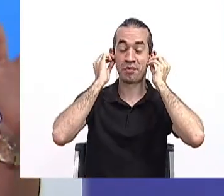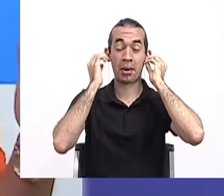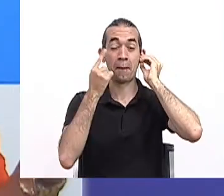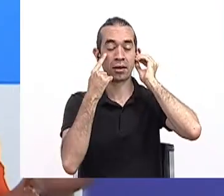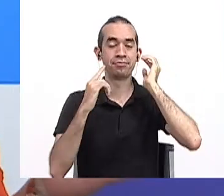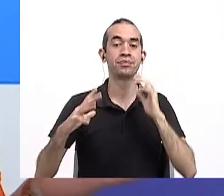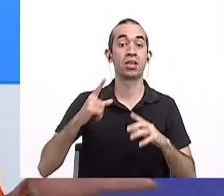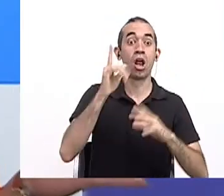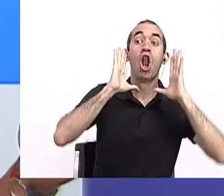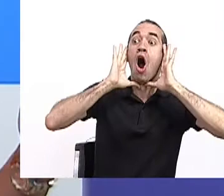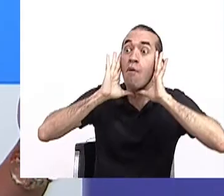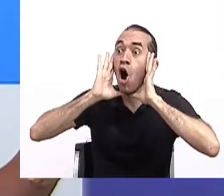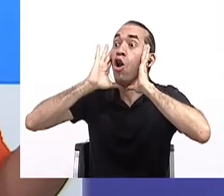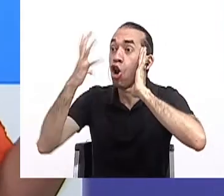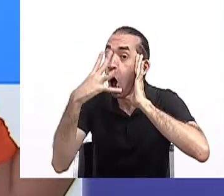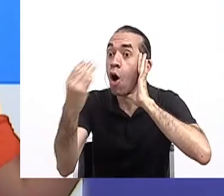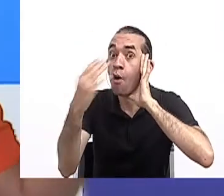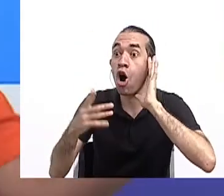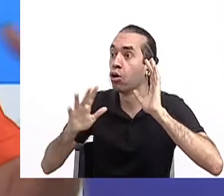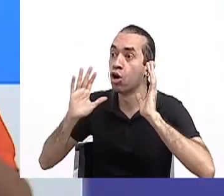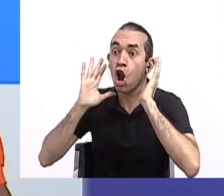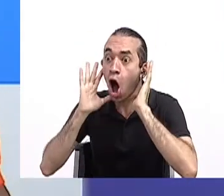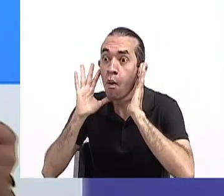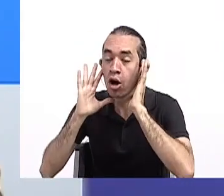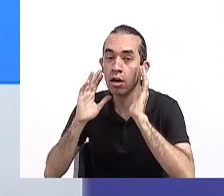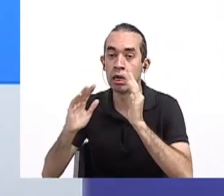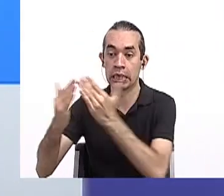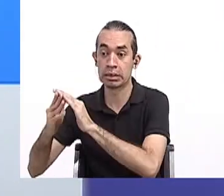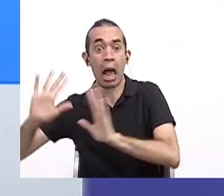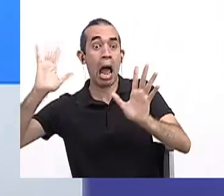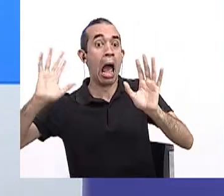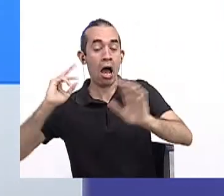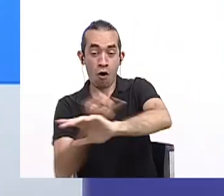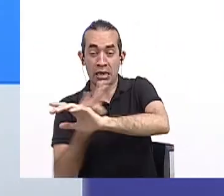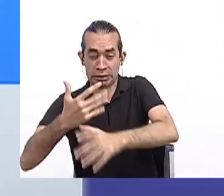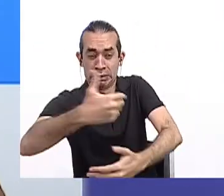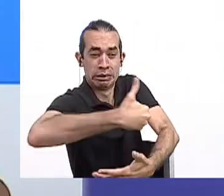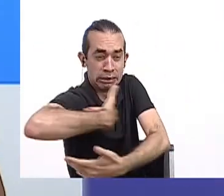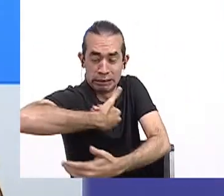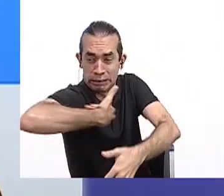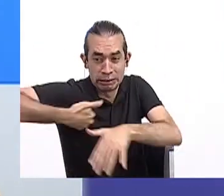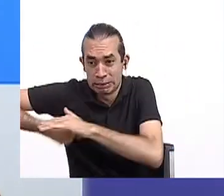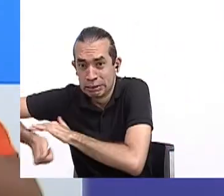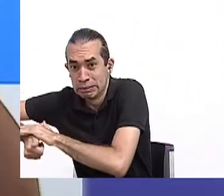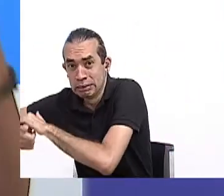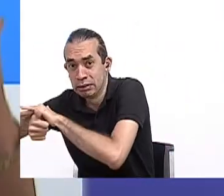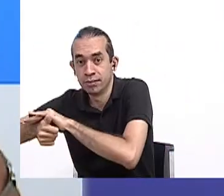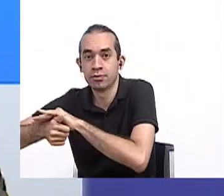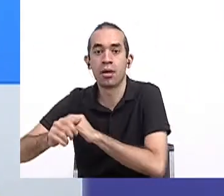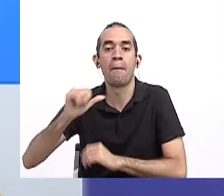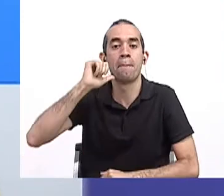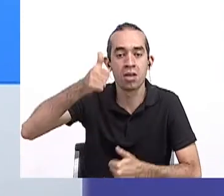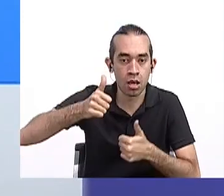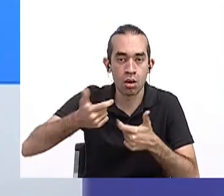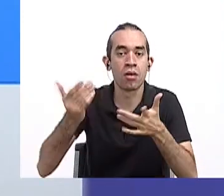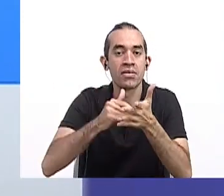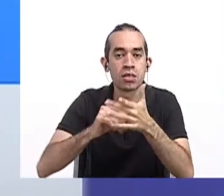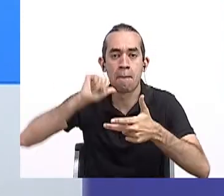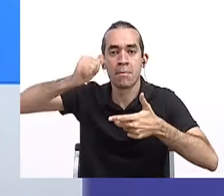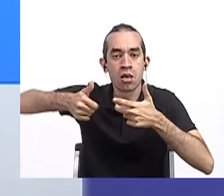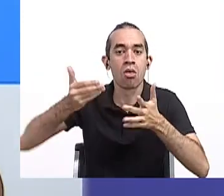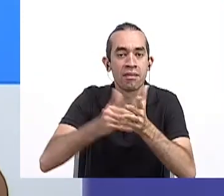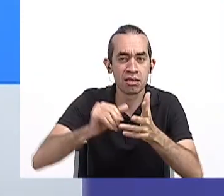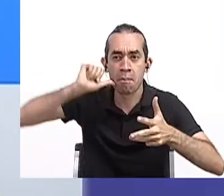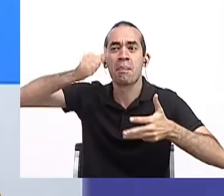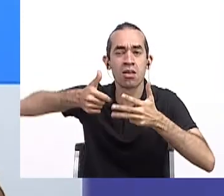el lobo y las personas salían a guardar sus ovejas y así lo hacía al día siguiente y al otro día